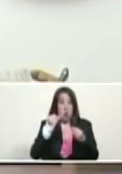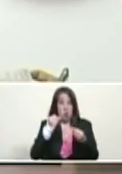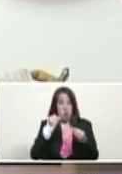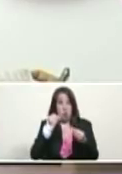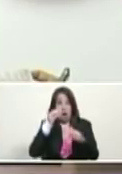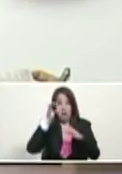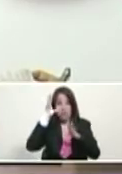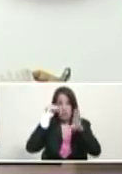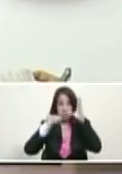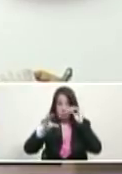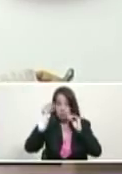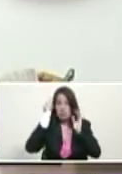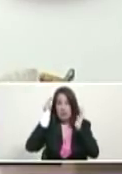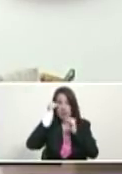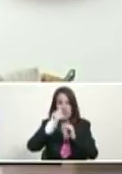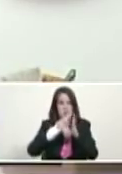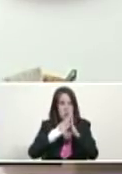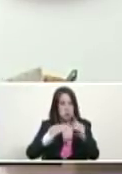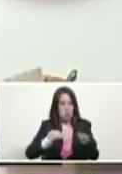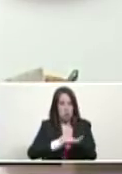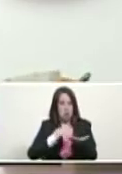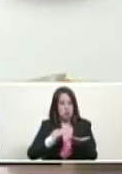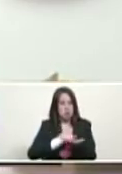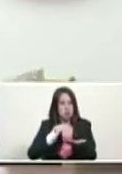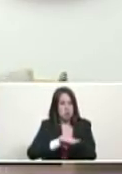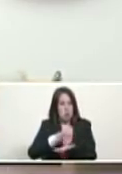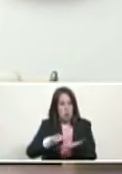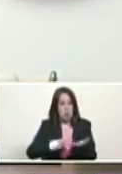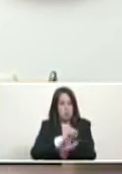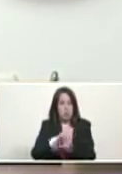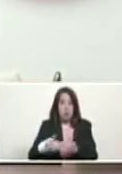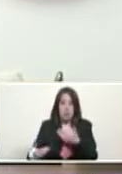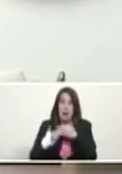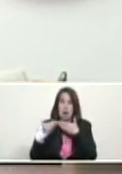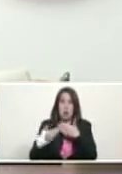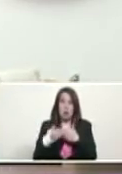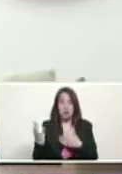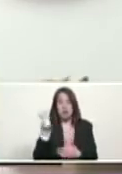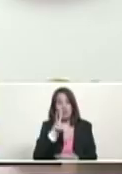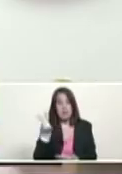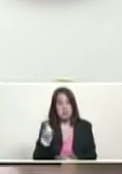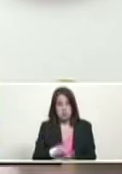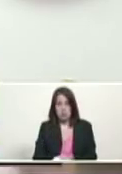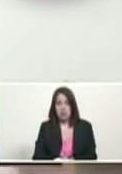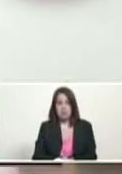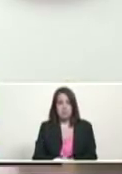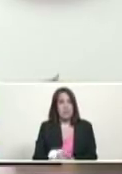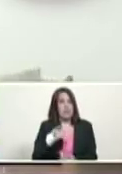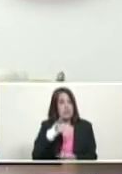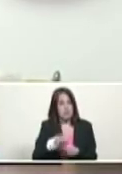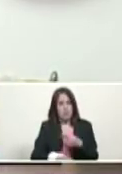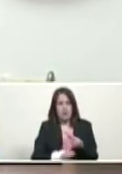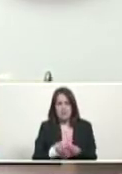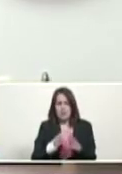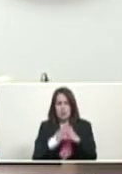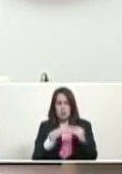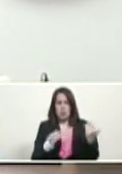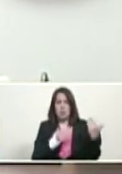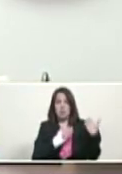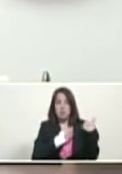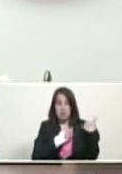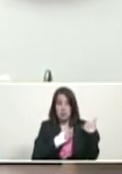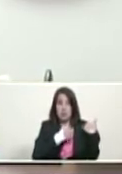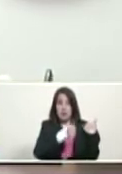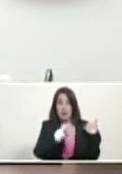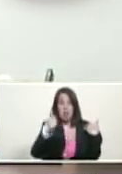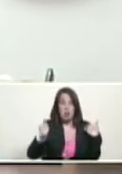atender todos los problemas, todos los ataques que se hacen contra Venezuela. Hay que cumplir todas estas tareas. Es muy